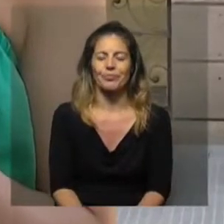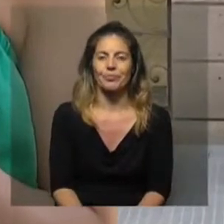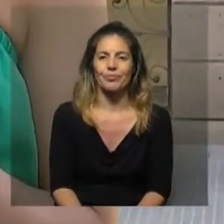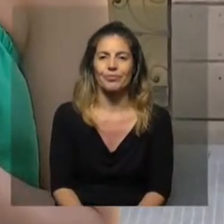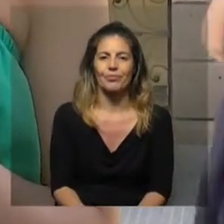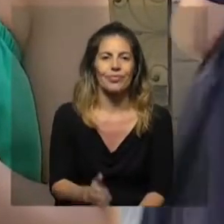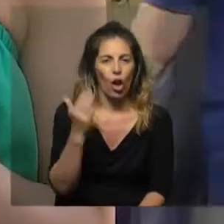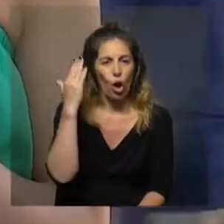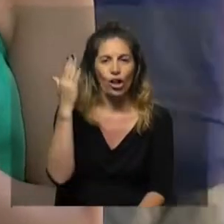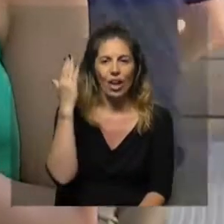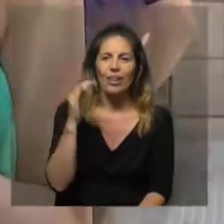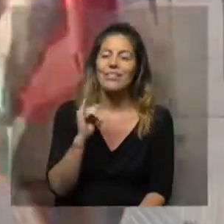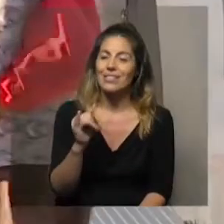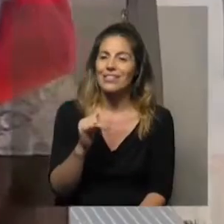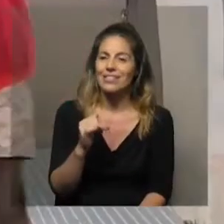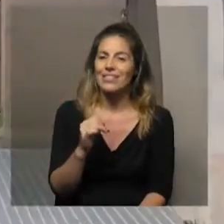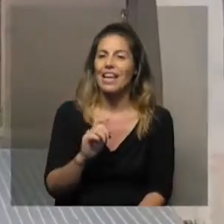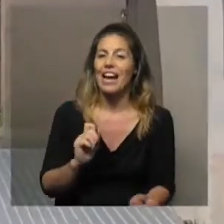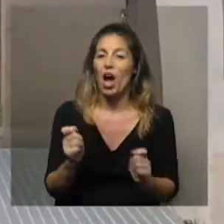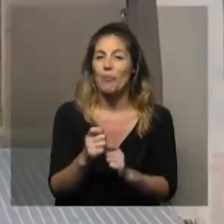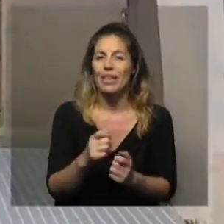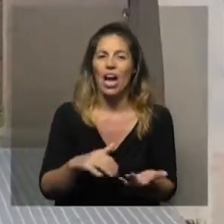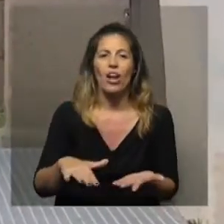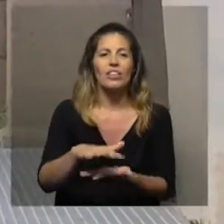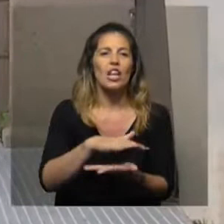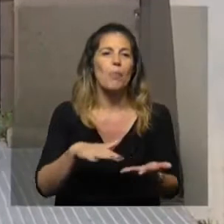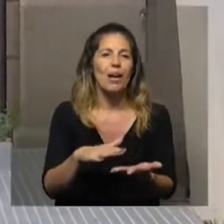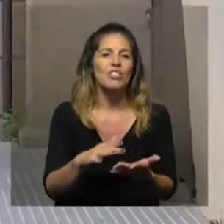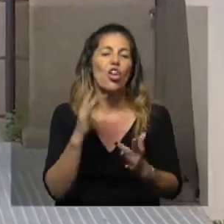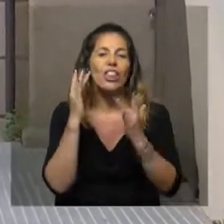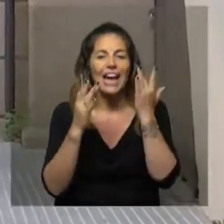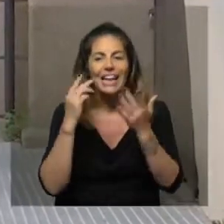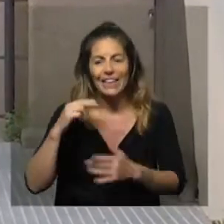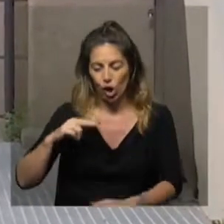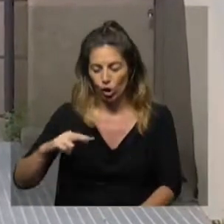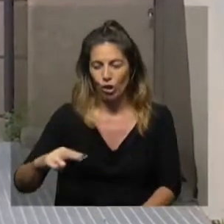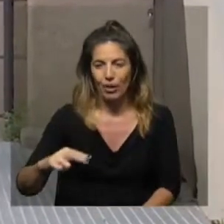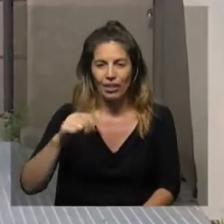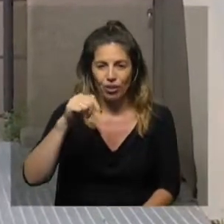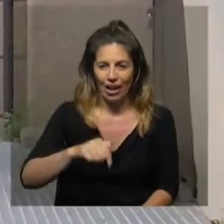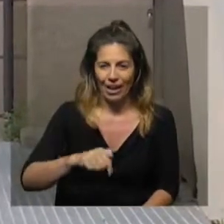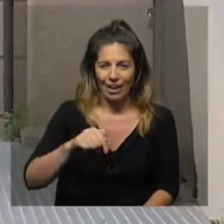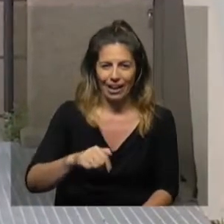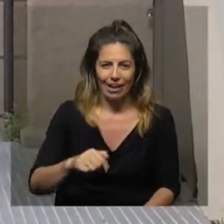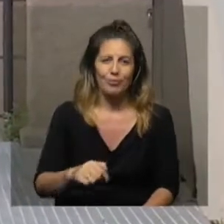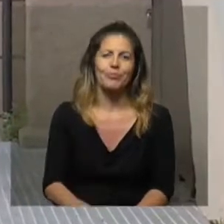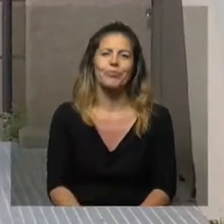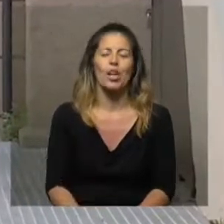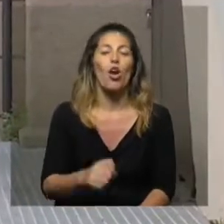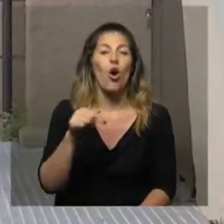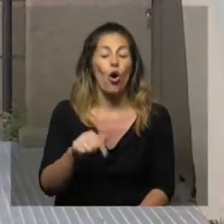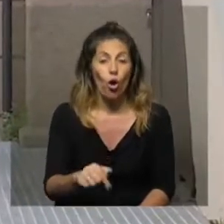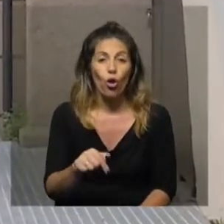hola hola sí me moví me vine hasta el espacio de arte contemporáneo aquí en miguelete 1825 porque